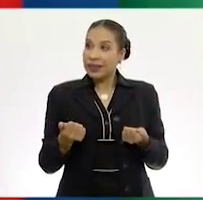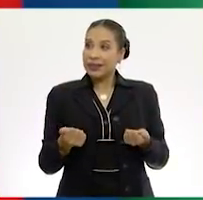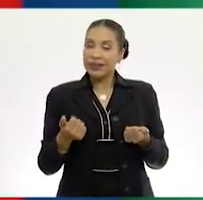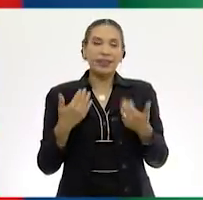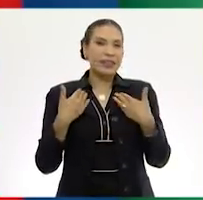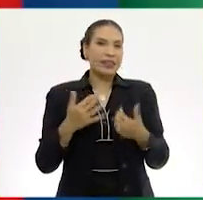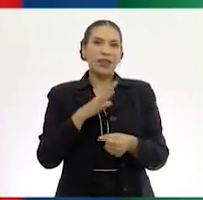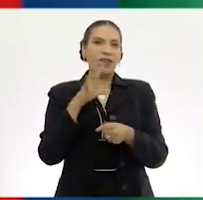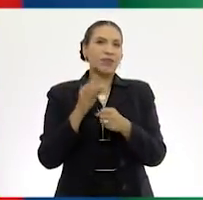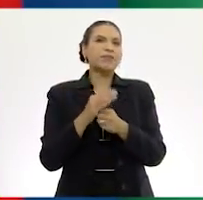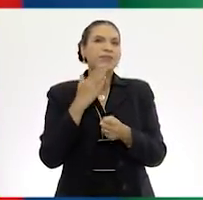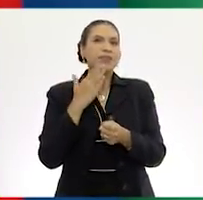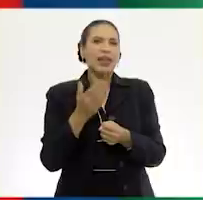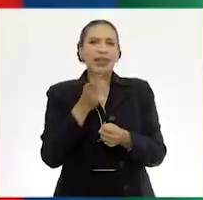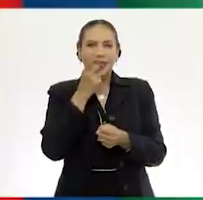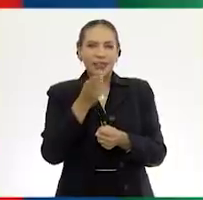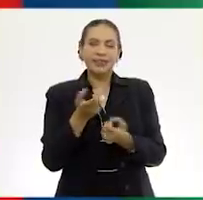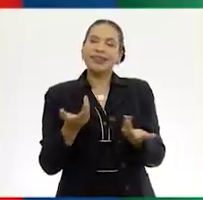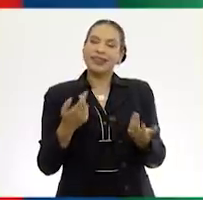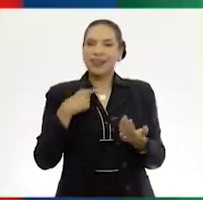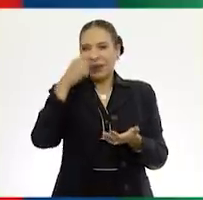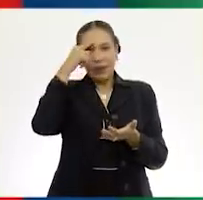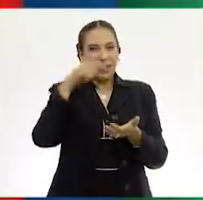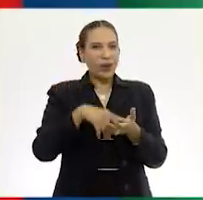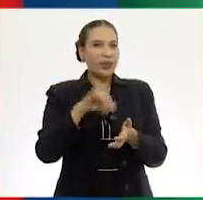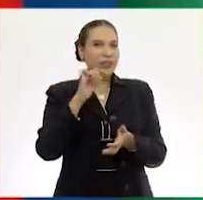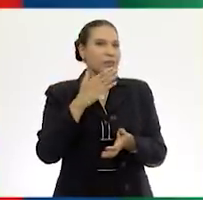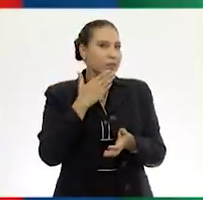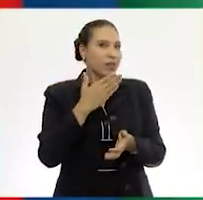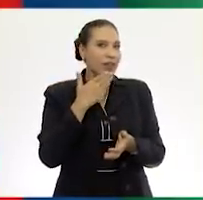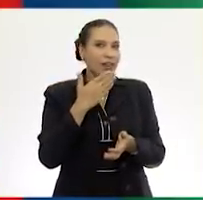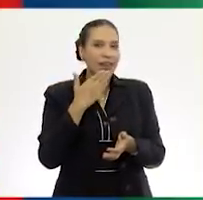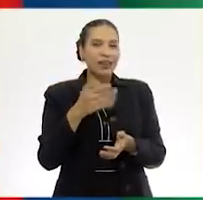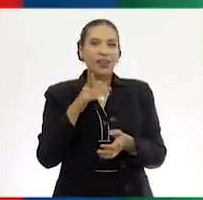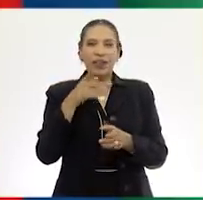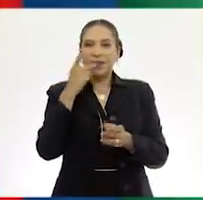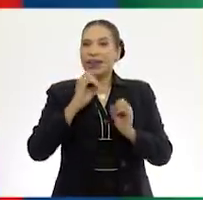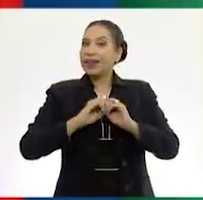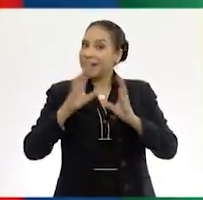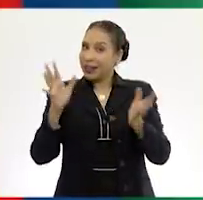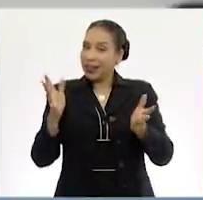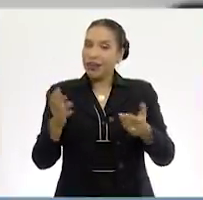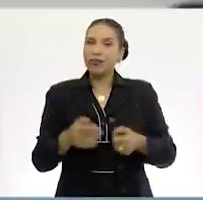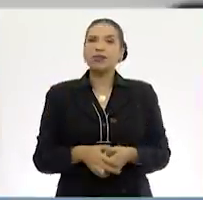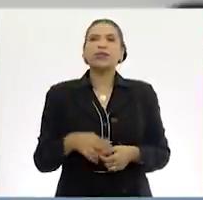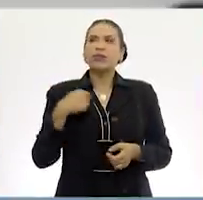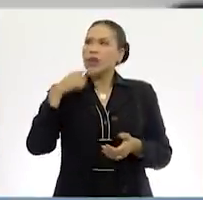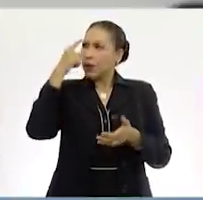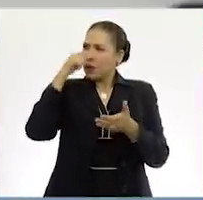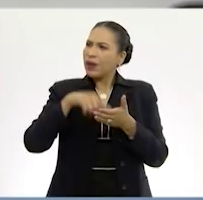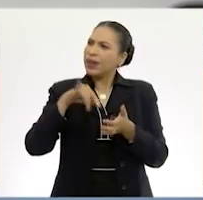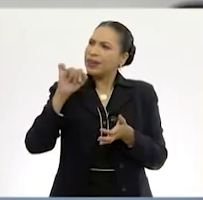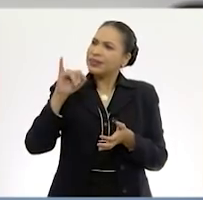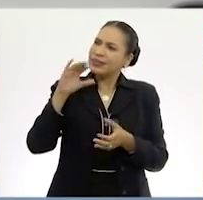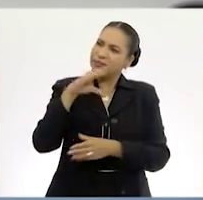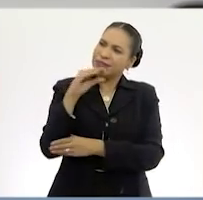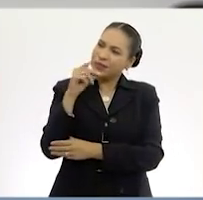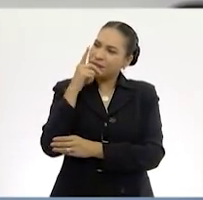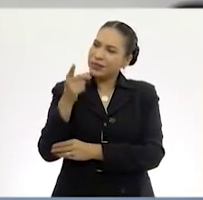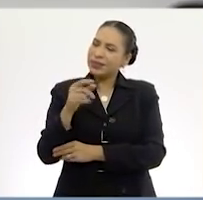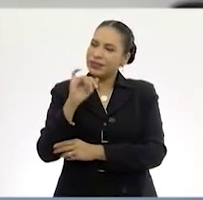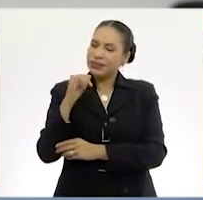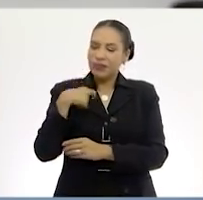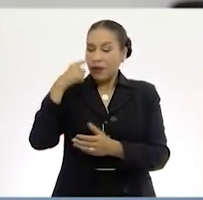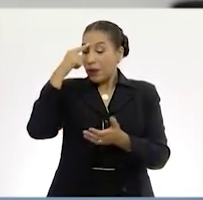entendí perfecto lo que decía. Entonces, creo que sí tiene un lenguaje muy claro. ¿Tú qué opinas, Ton? Sí, yo creo que sí. Yo creo que sí es...